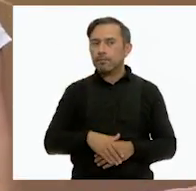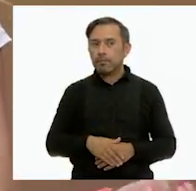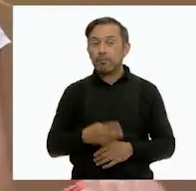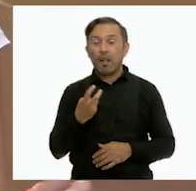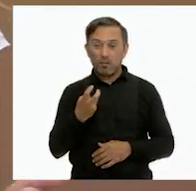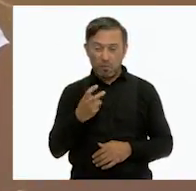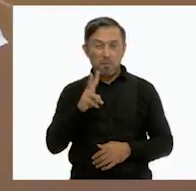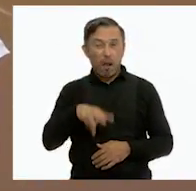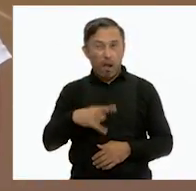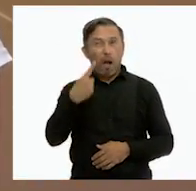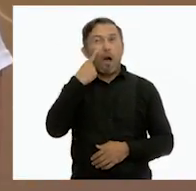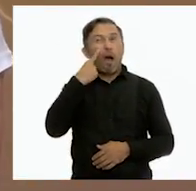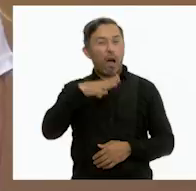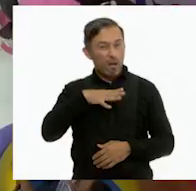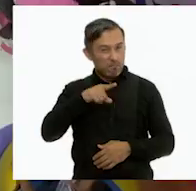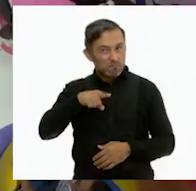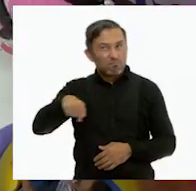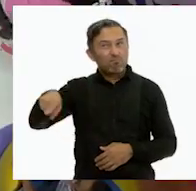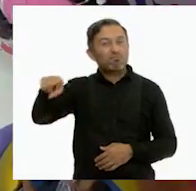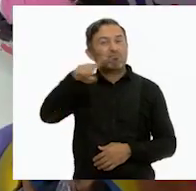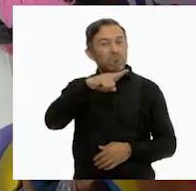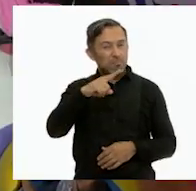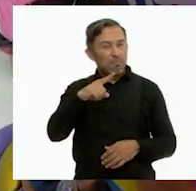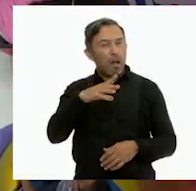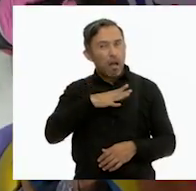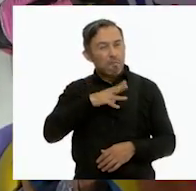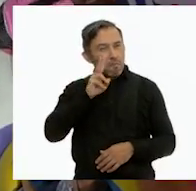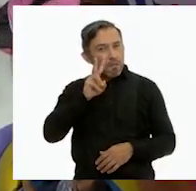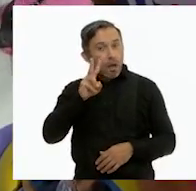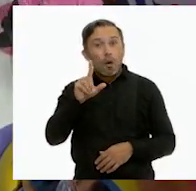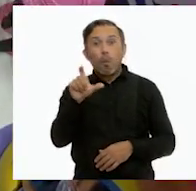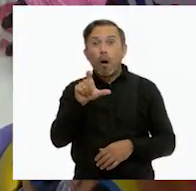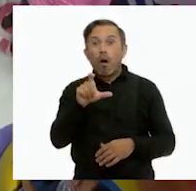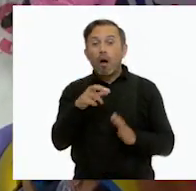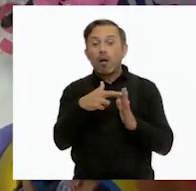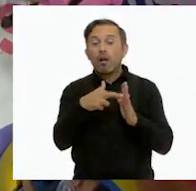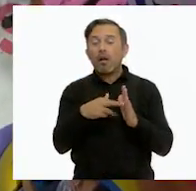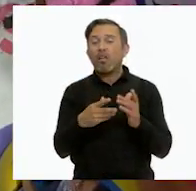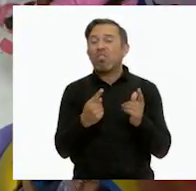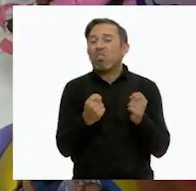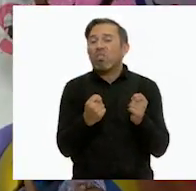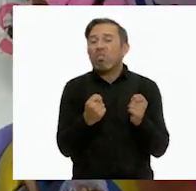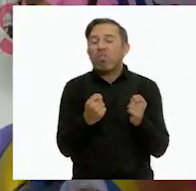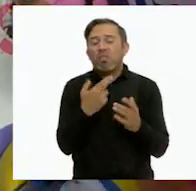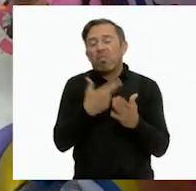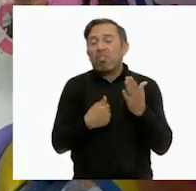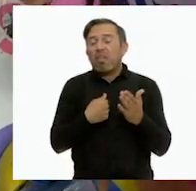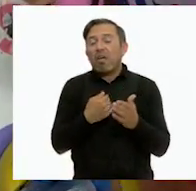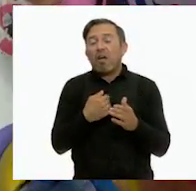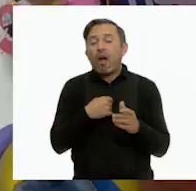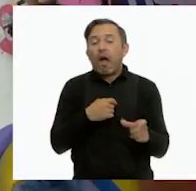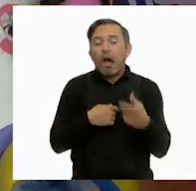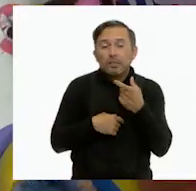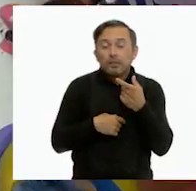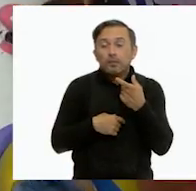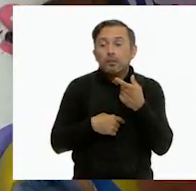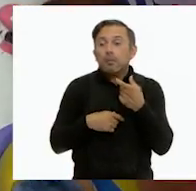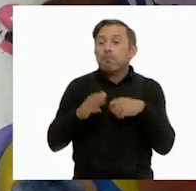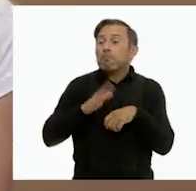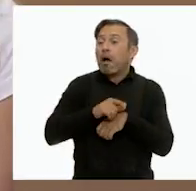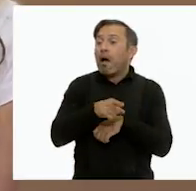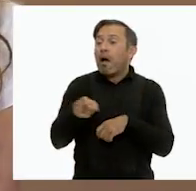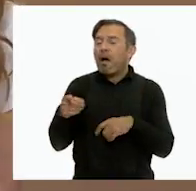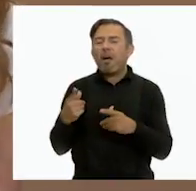pasa. Cuando uno rompe la regla, ahí van todos a los demás rompen las